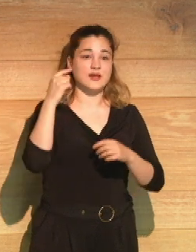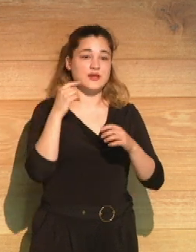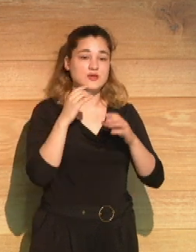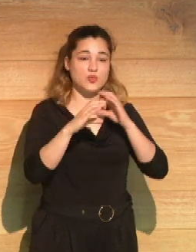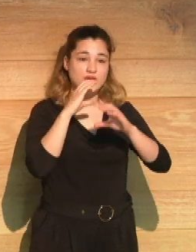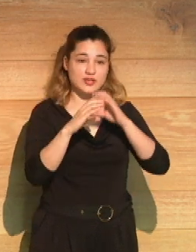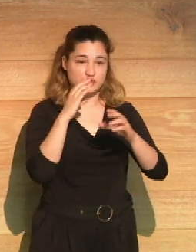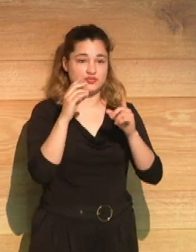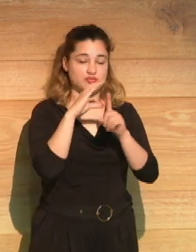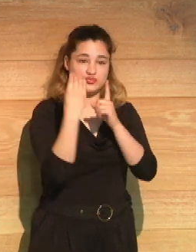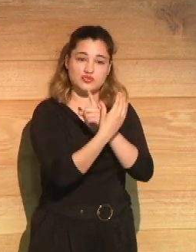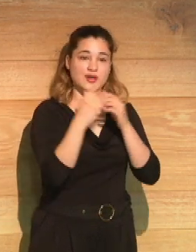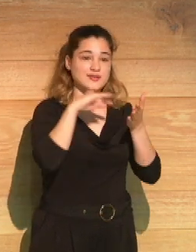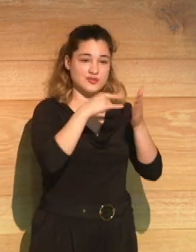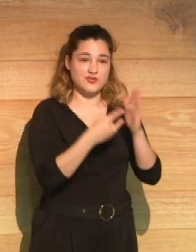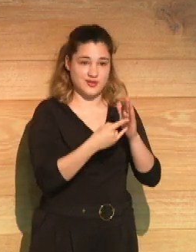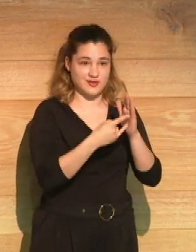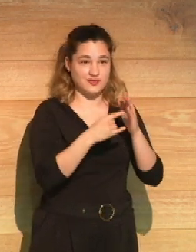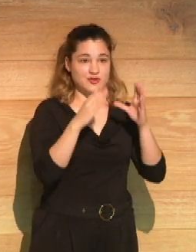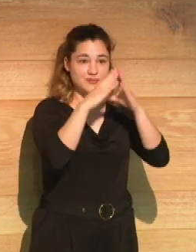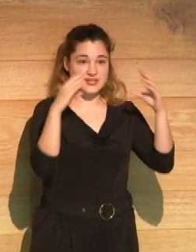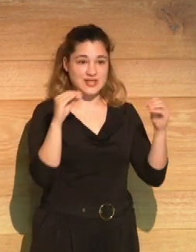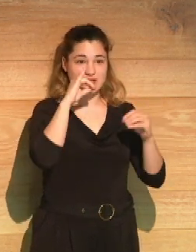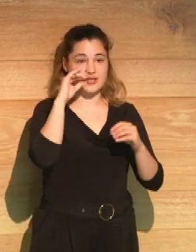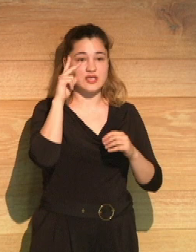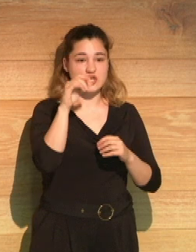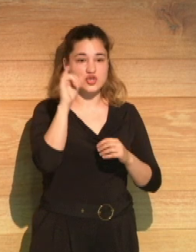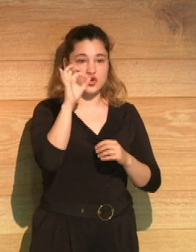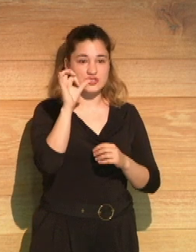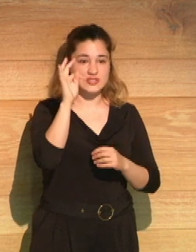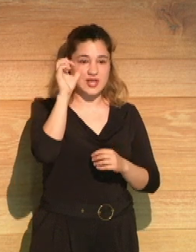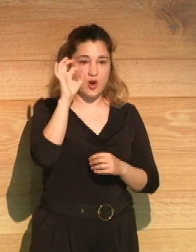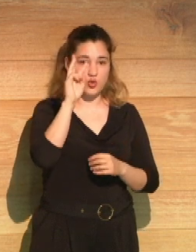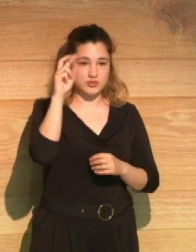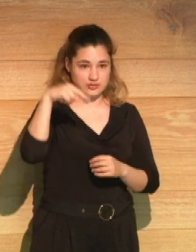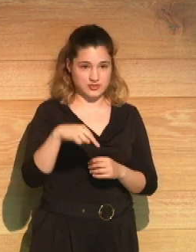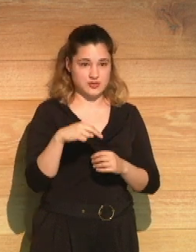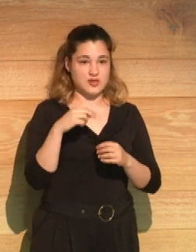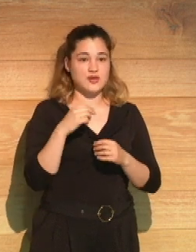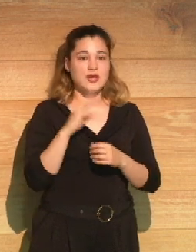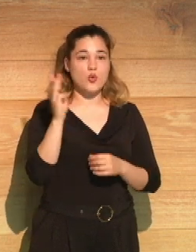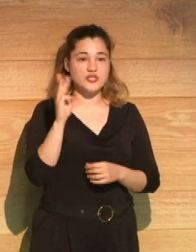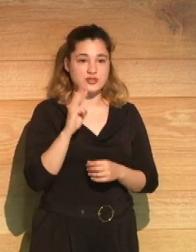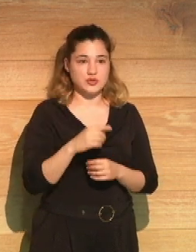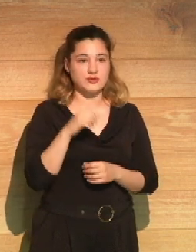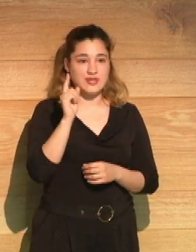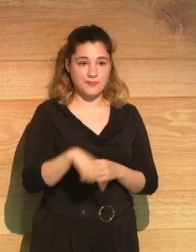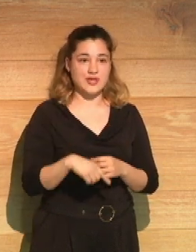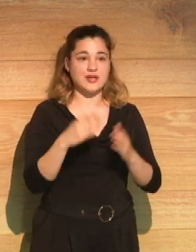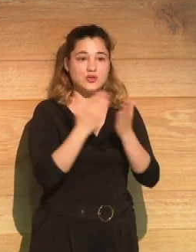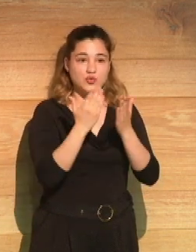y Tecnología de la Universidad de Georgetown en Washington. Completó estudios de posgrado en Cooperación